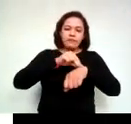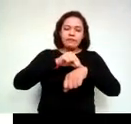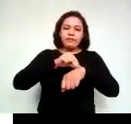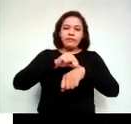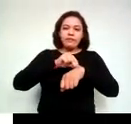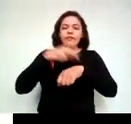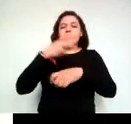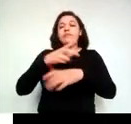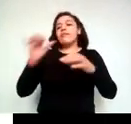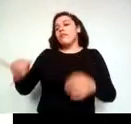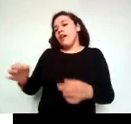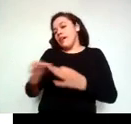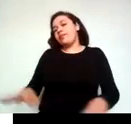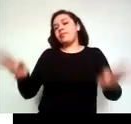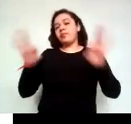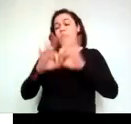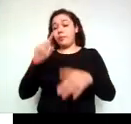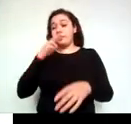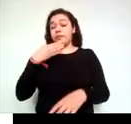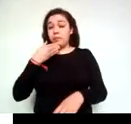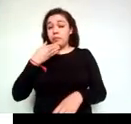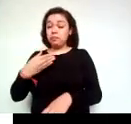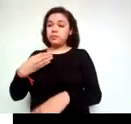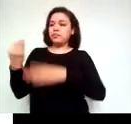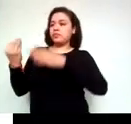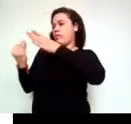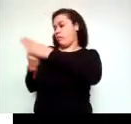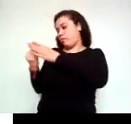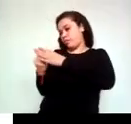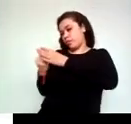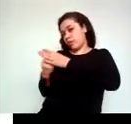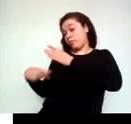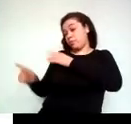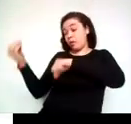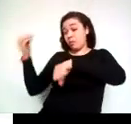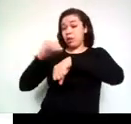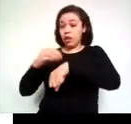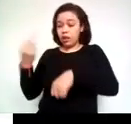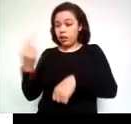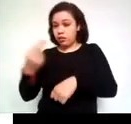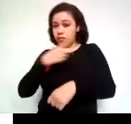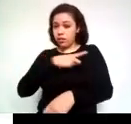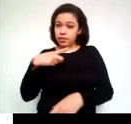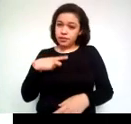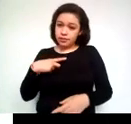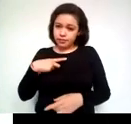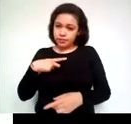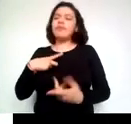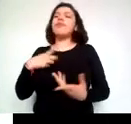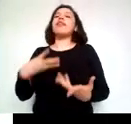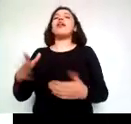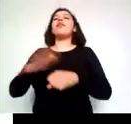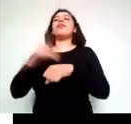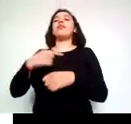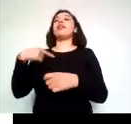bien las encuestas son confidenciales, no son anónimas porque necesitamos identificar en dónde se están